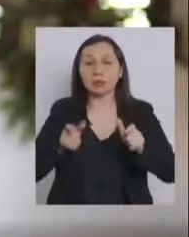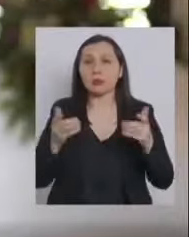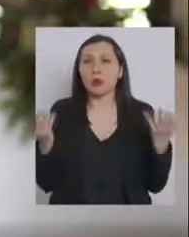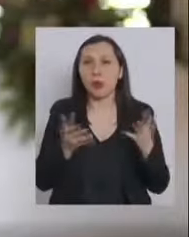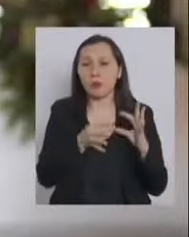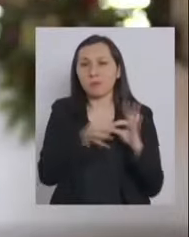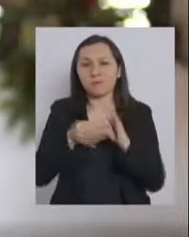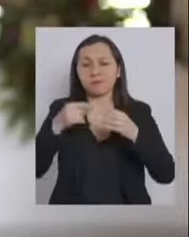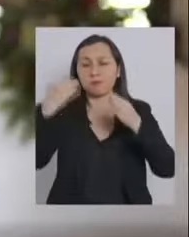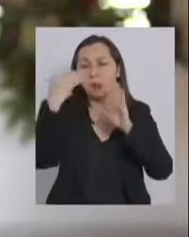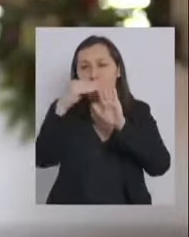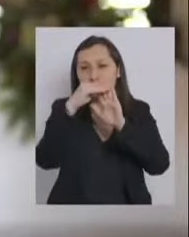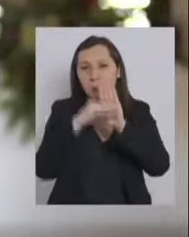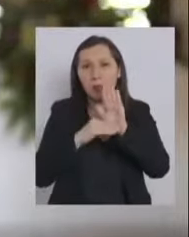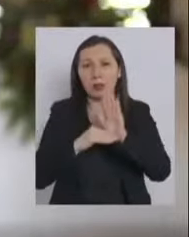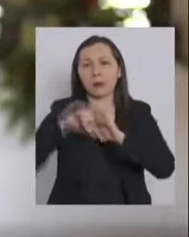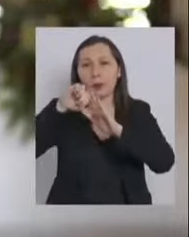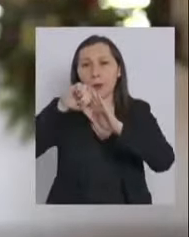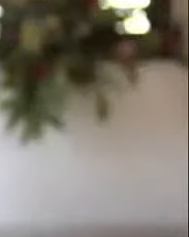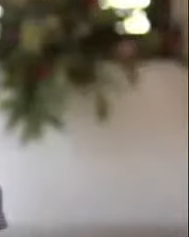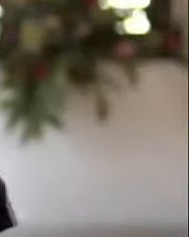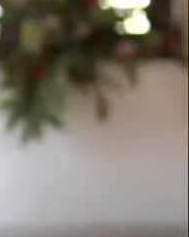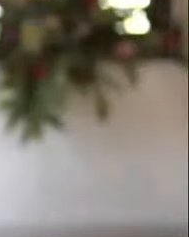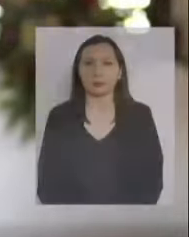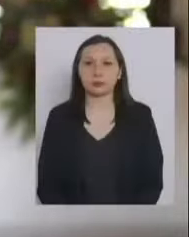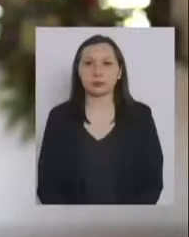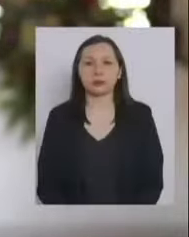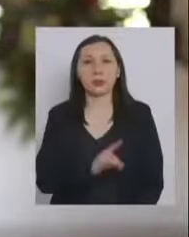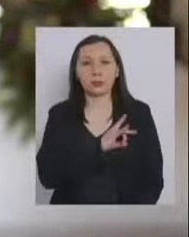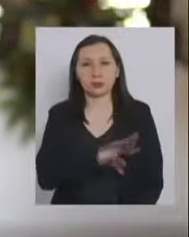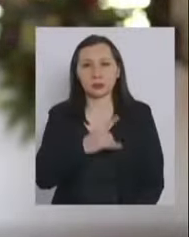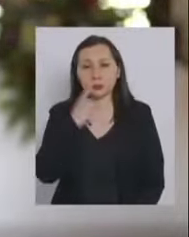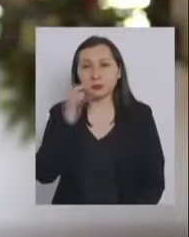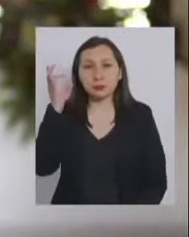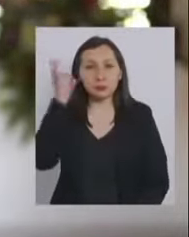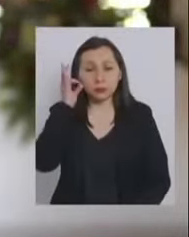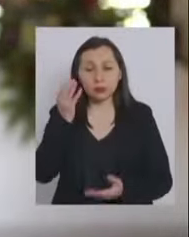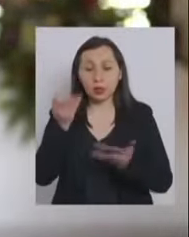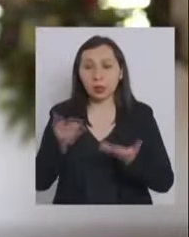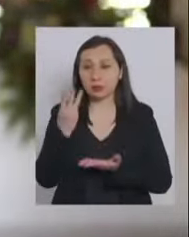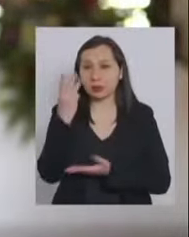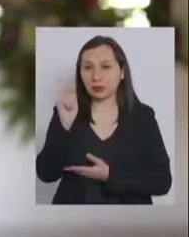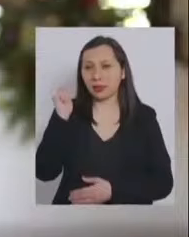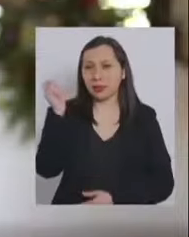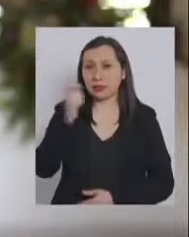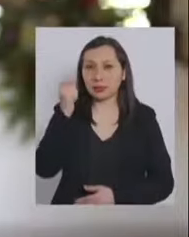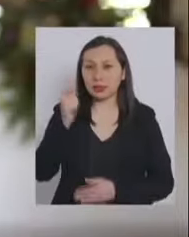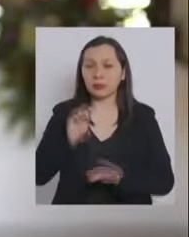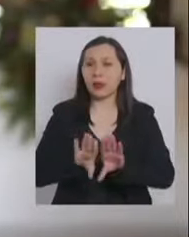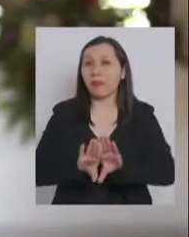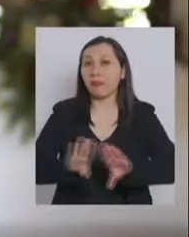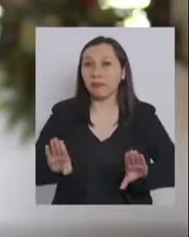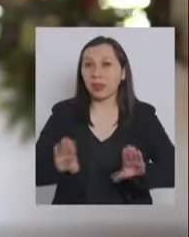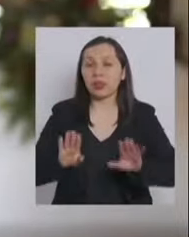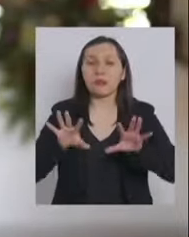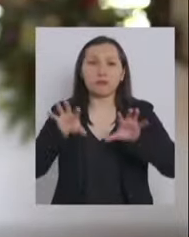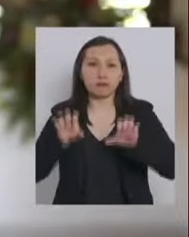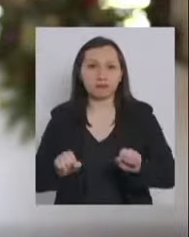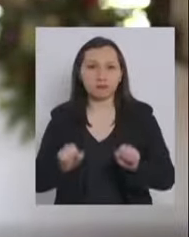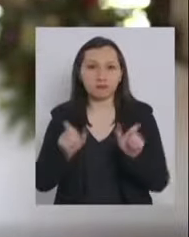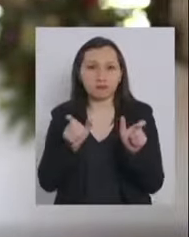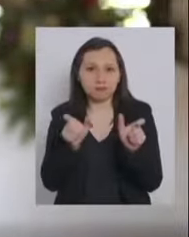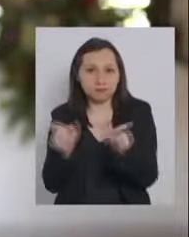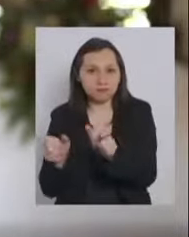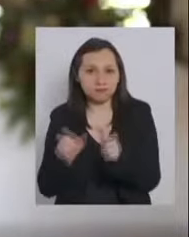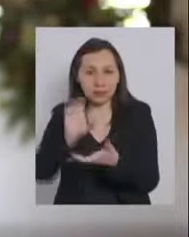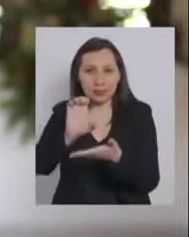De la aviación. Sí, claro. Sí. Exactamente. Bueno, vos sabés que ahí estoy viendo en el mapa, el Lago Ronco, el lugar donde se precipitó el helicóptero, es a la